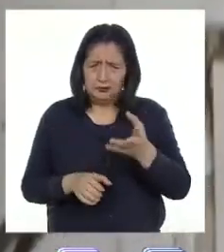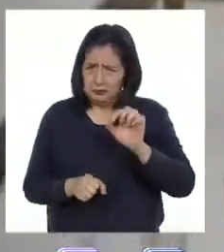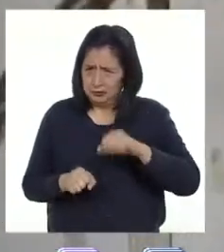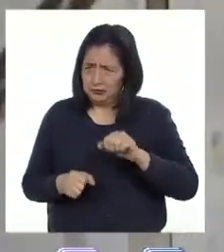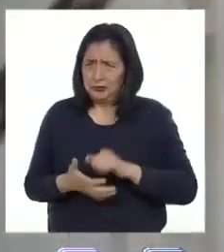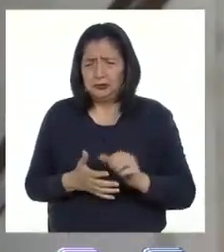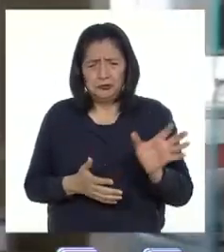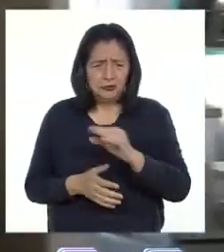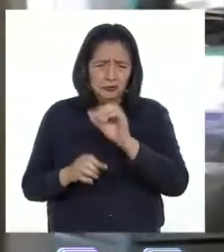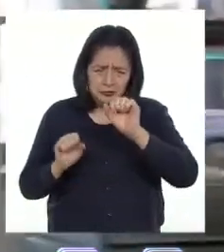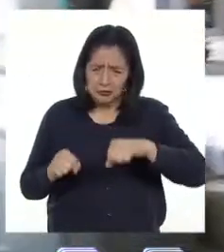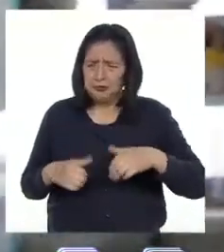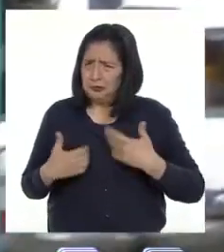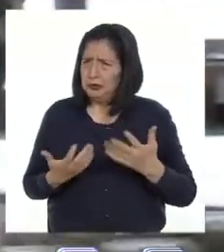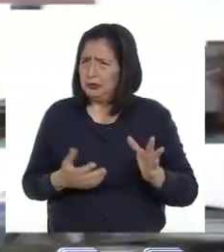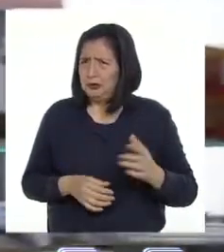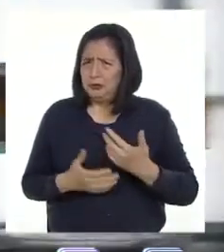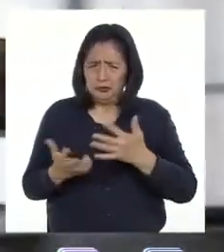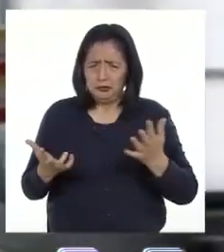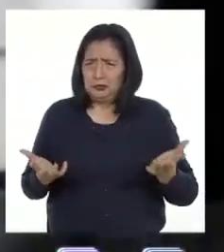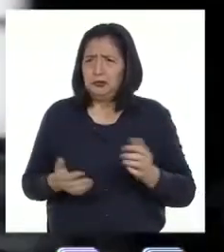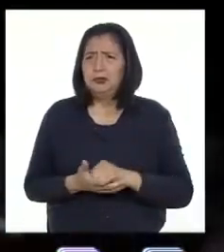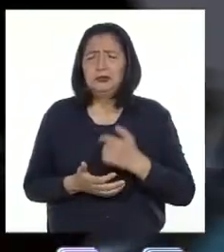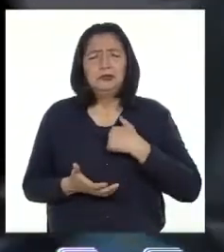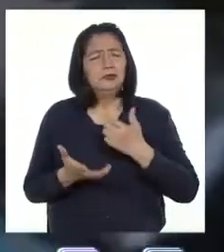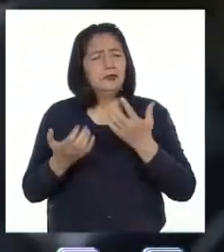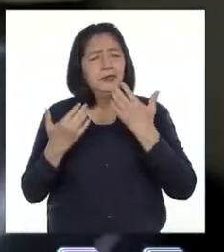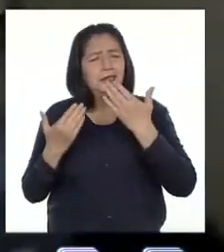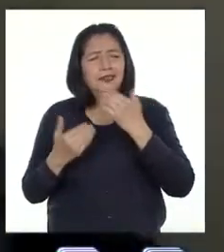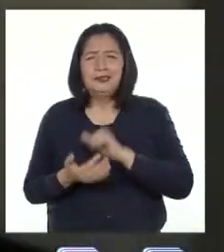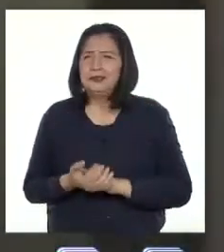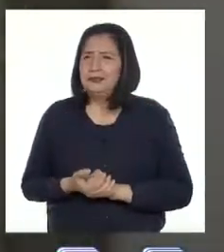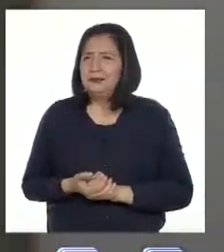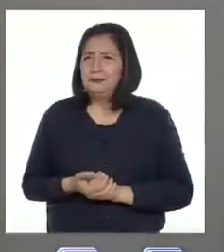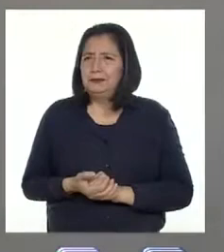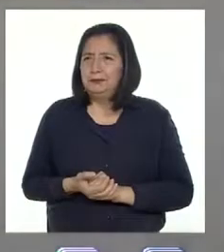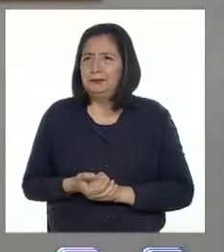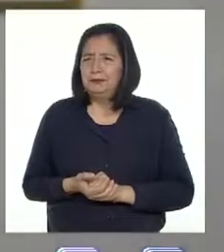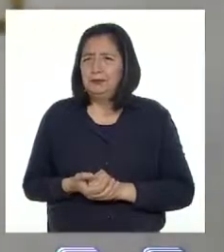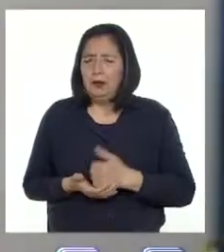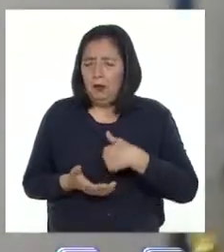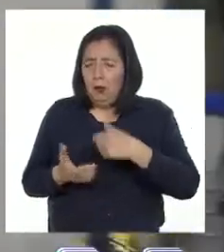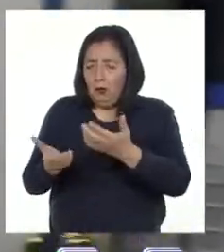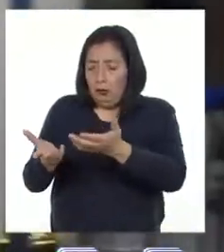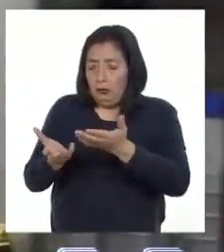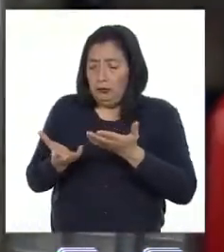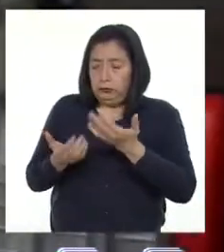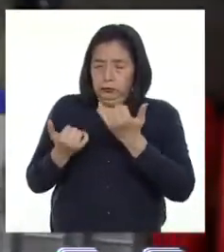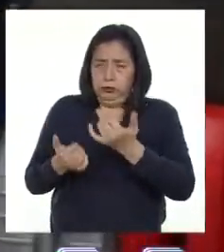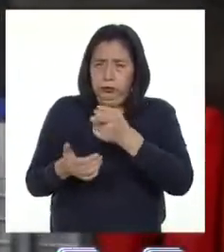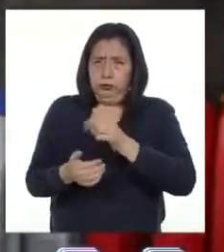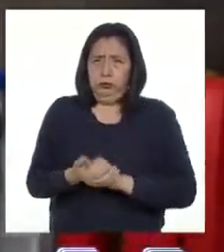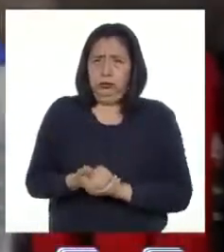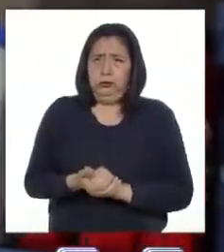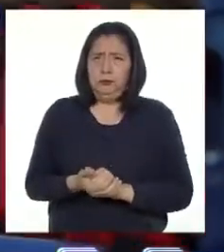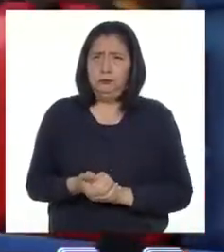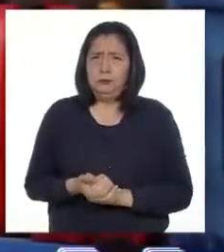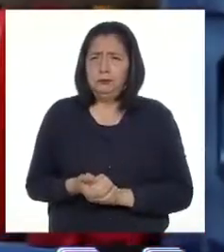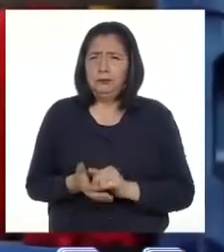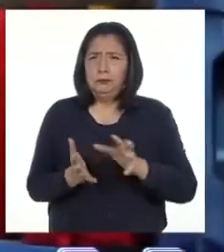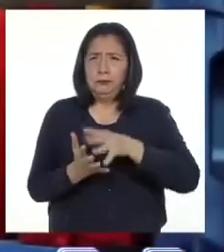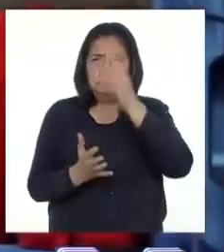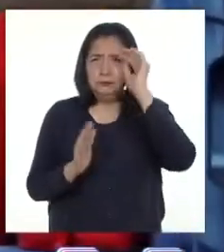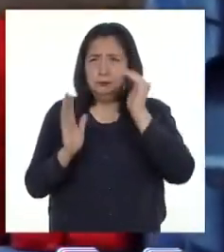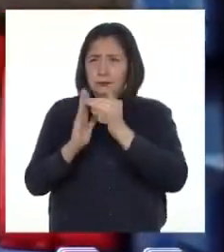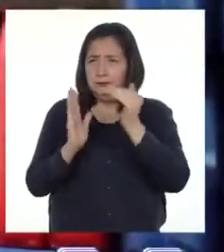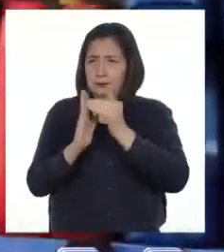hagamos que todo esto sí podemos. Quiero agradecerles por la invitación de Aprendo